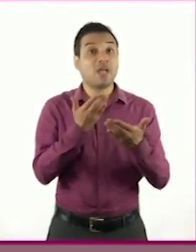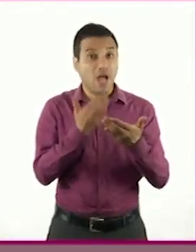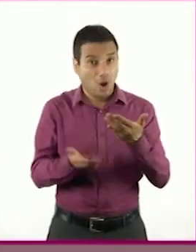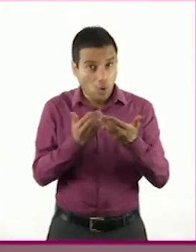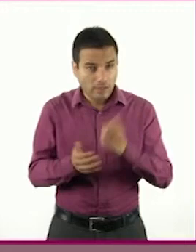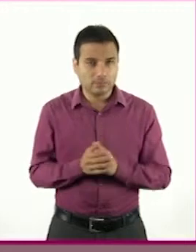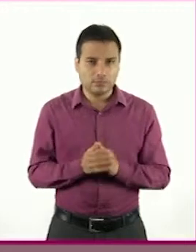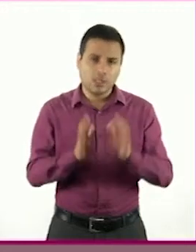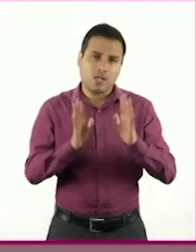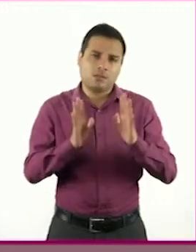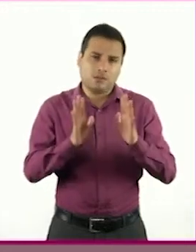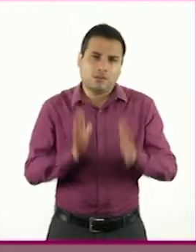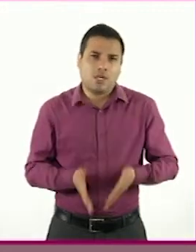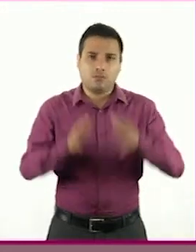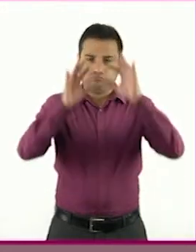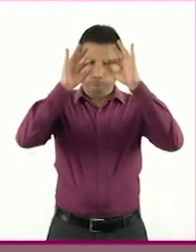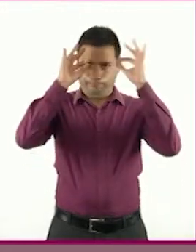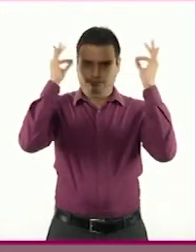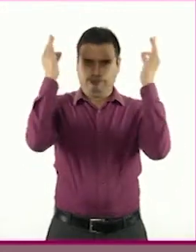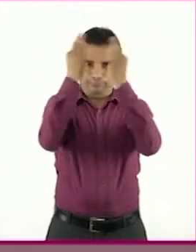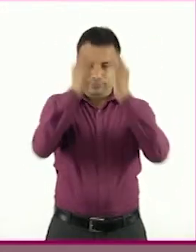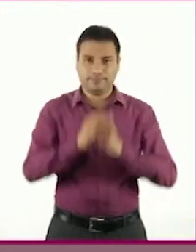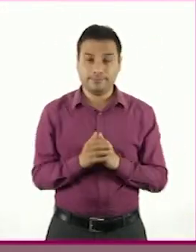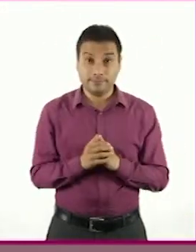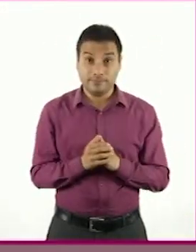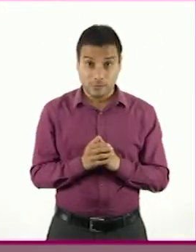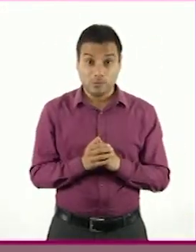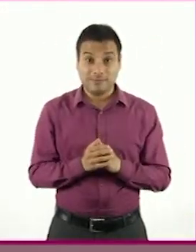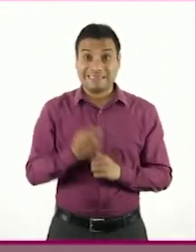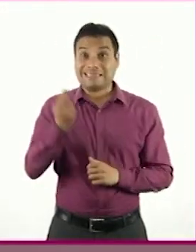mayores controles fronterizos, la creciente